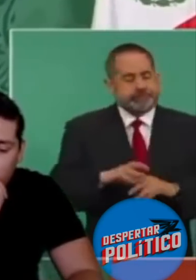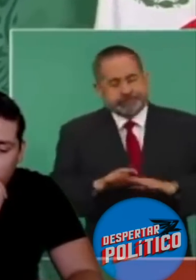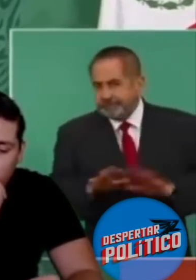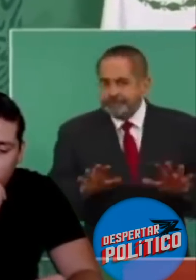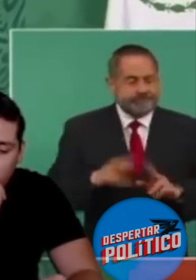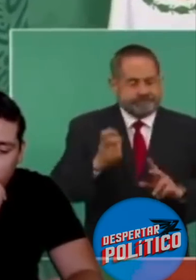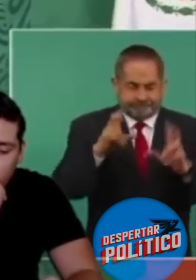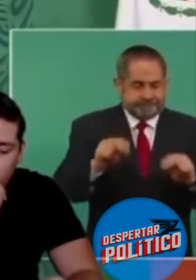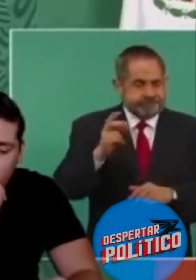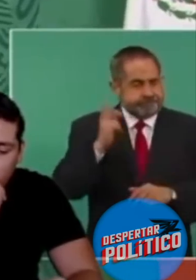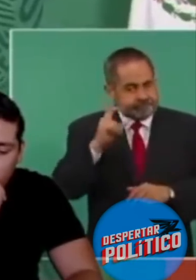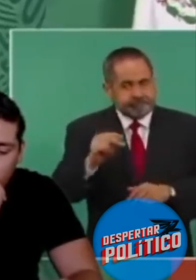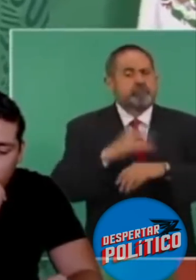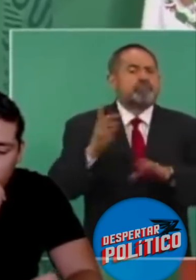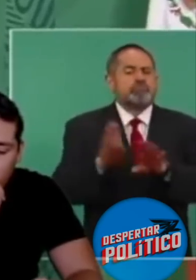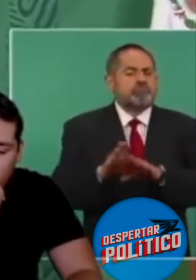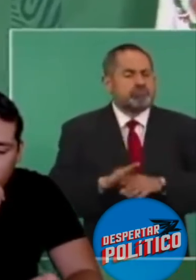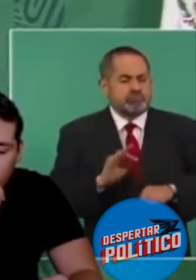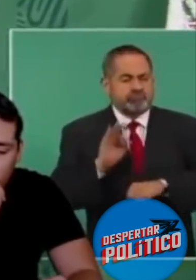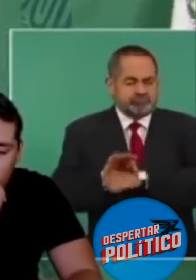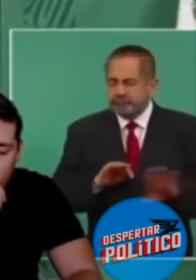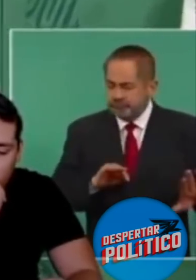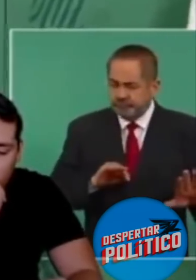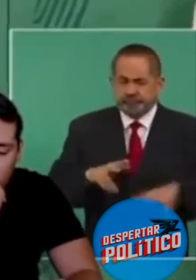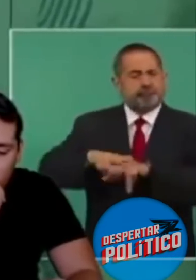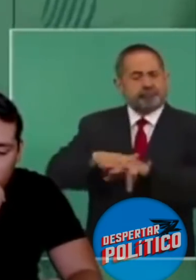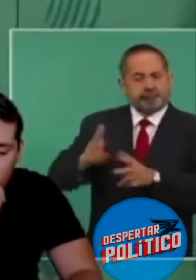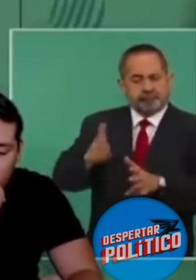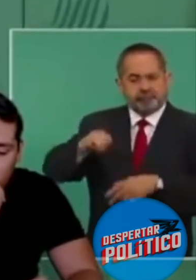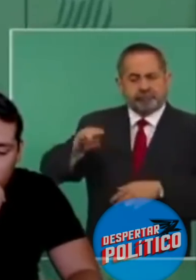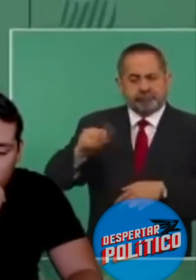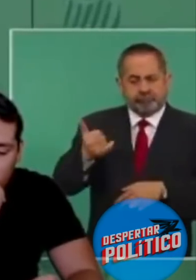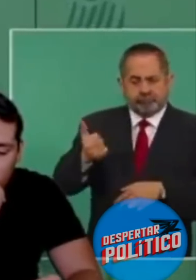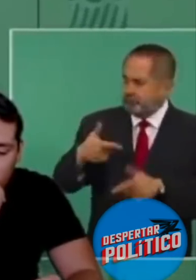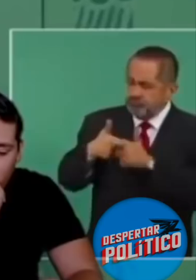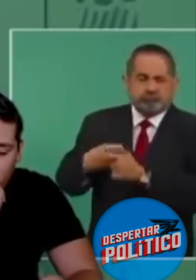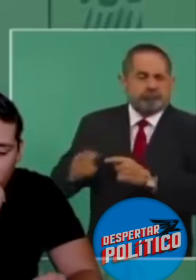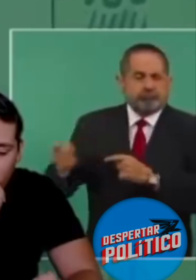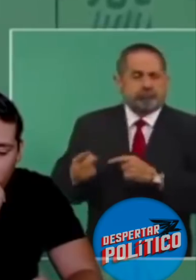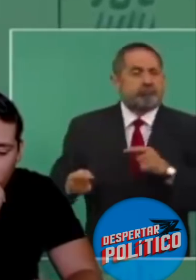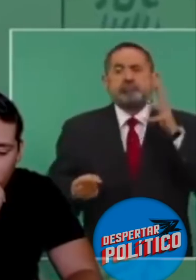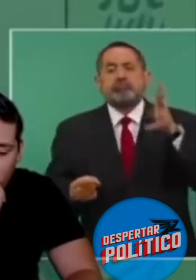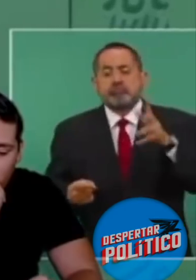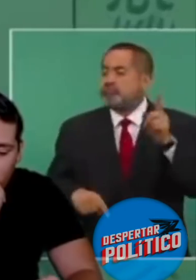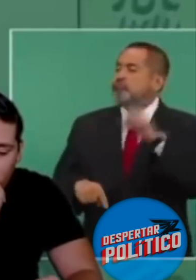Entonces, ¿cómo blindamos para que el Tren Maya no lo vayan a